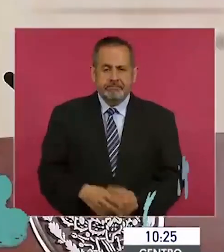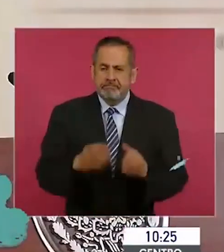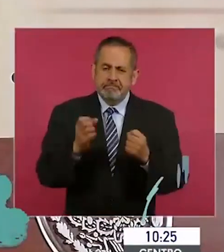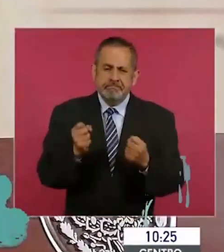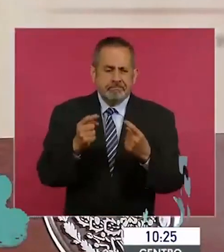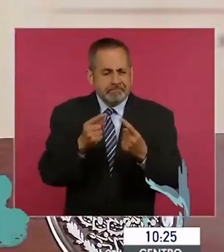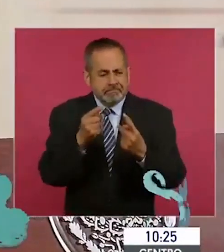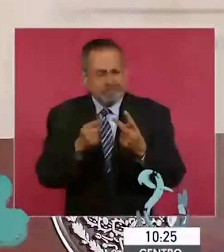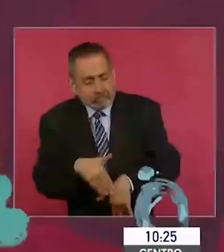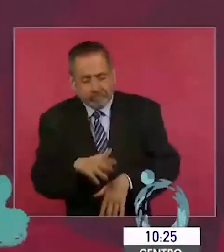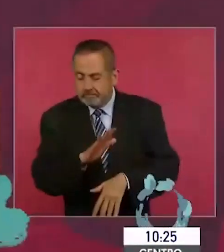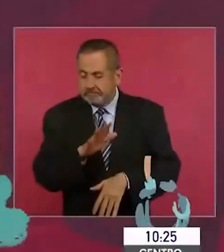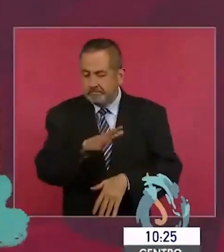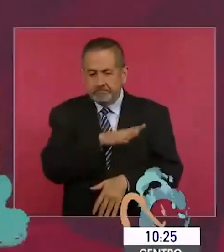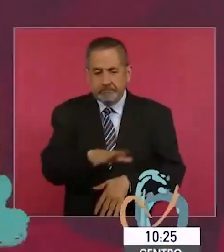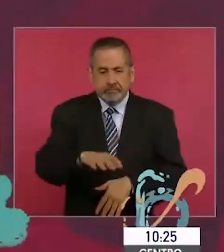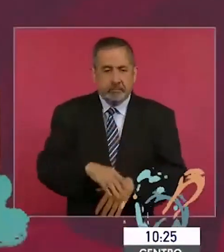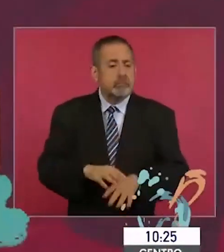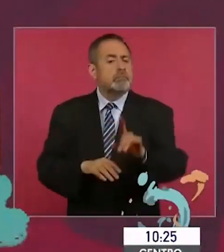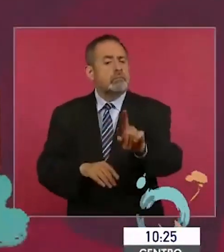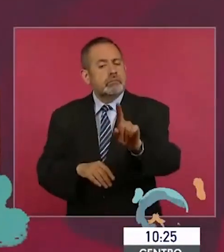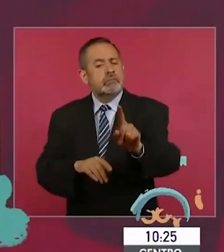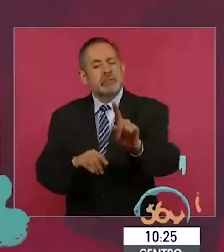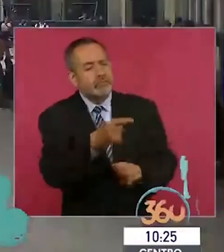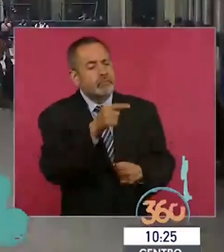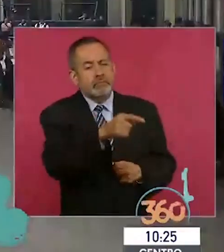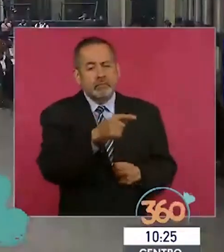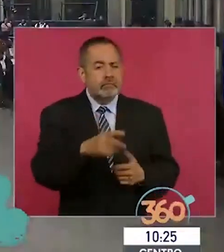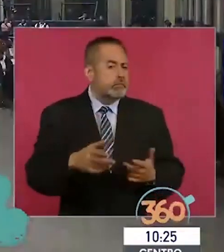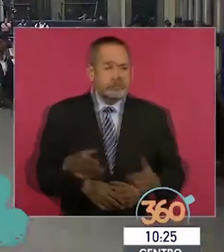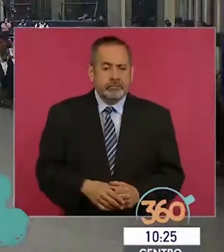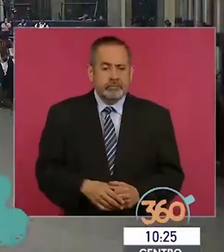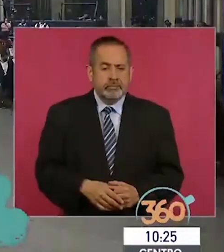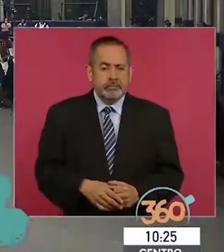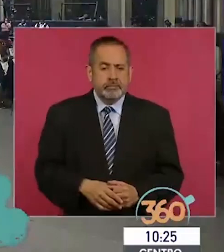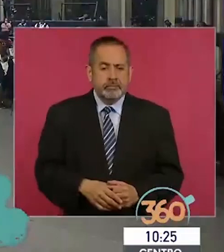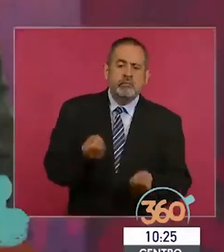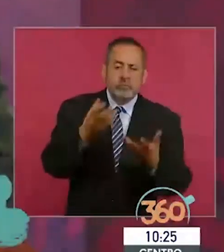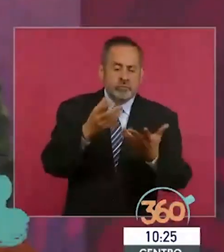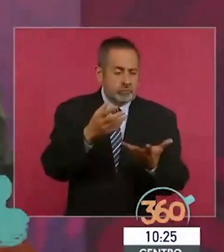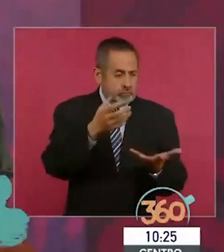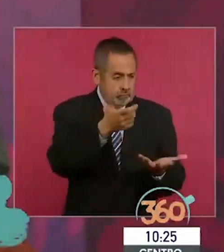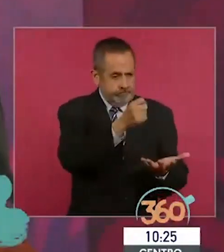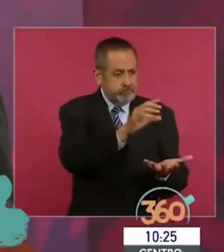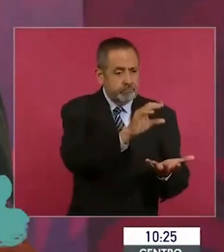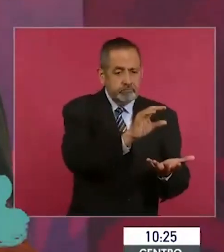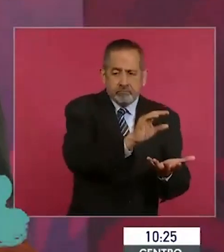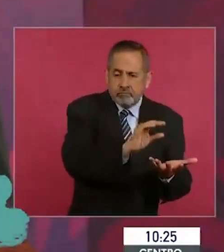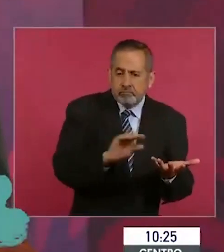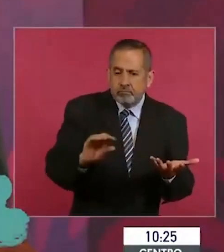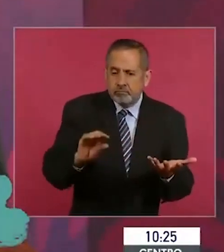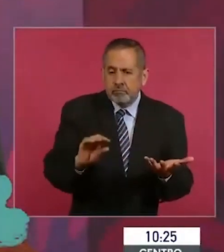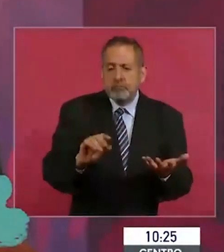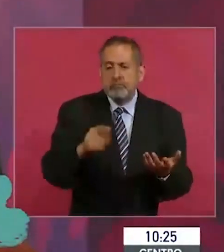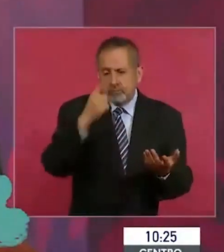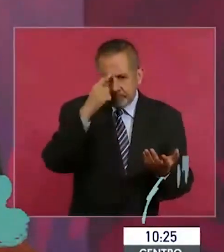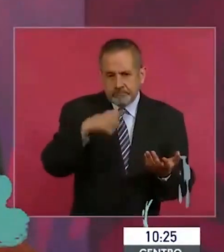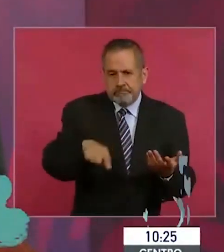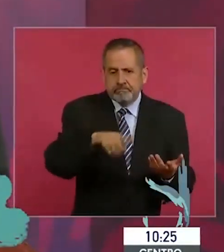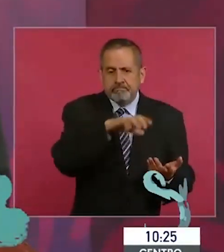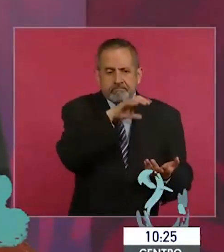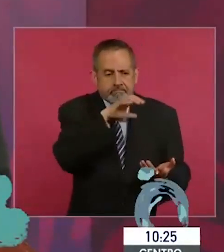muchísimas preguntas Ah también saben qué pregúntenle cuánto destinan a pagar